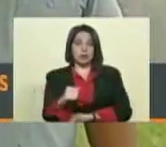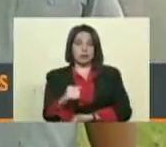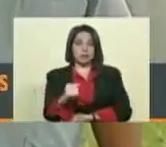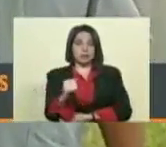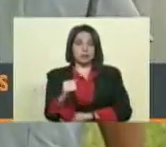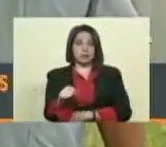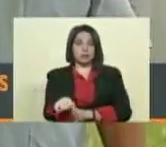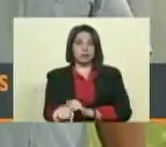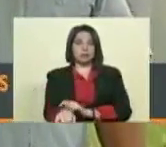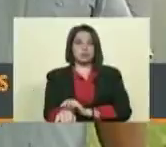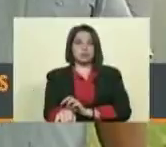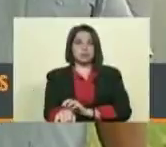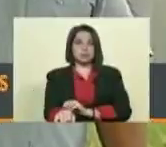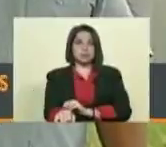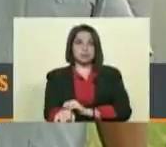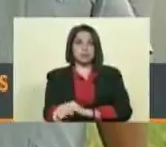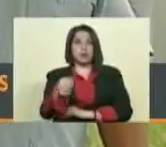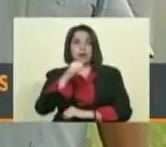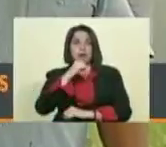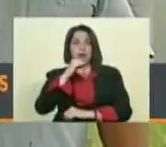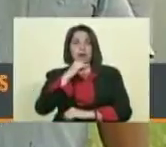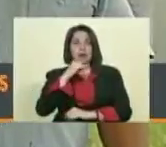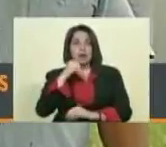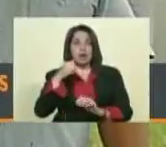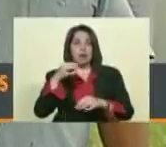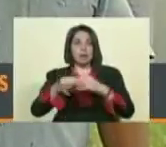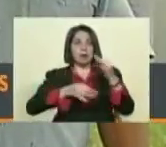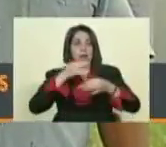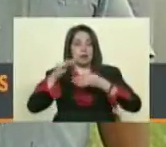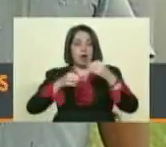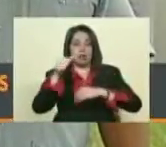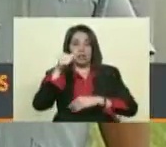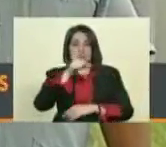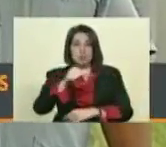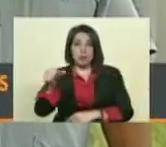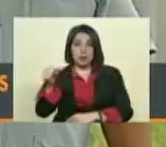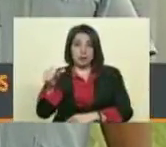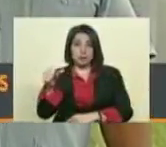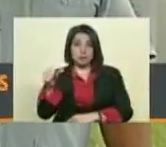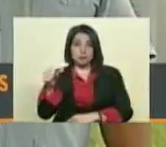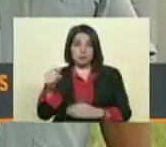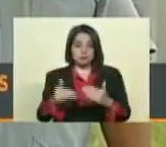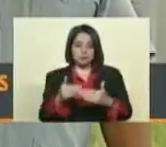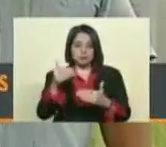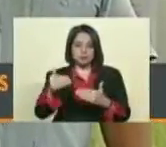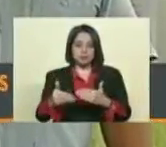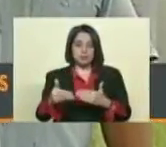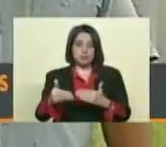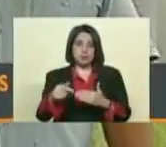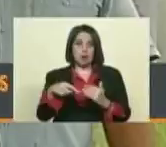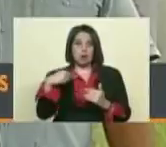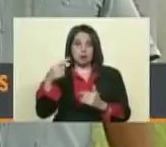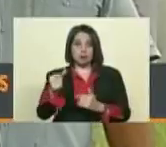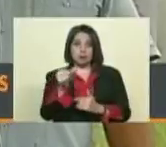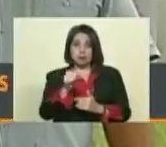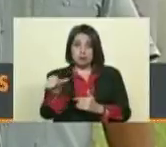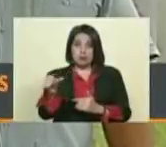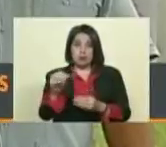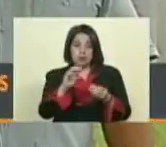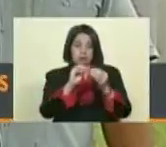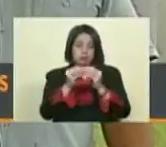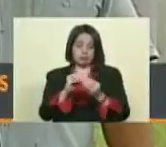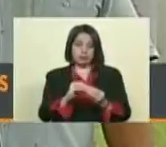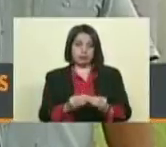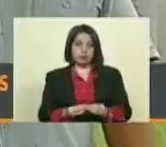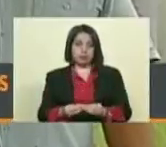mayor general, durante el transcurso de esta semana y parte de la semana próxima, se estará realizando acá en